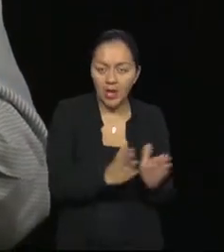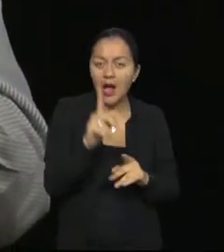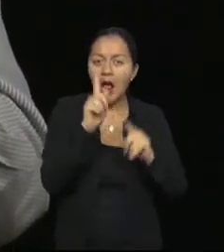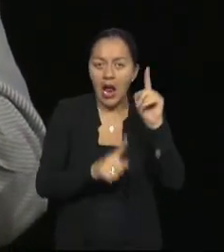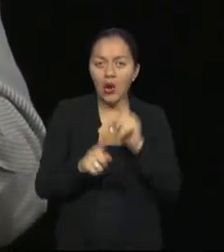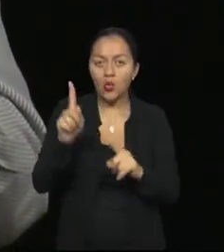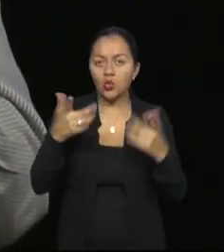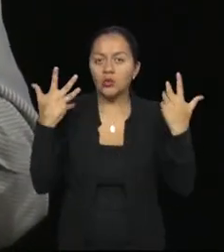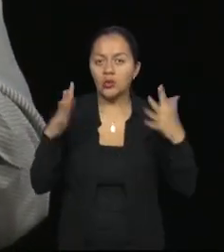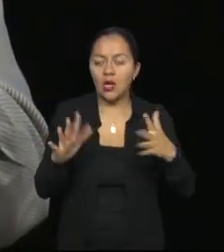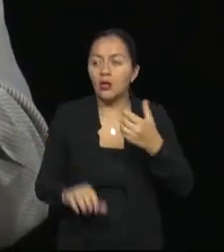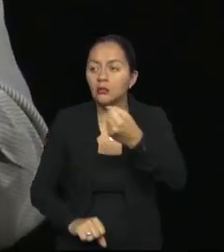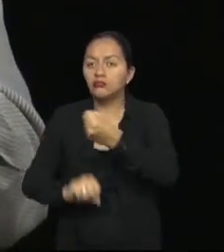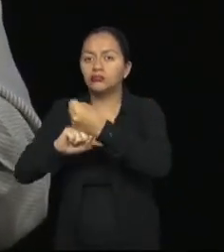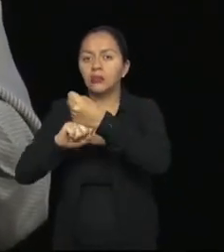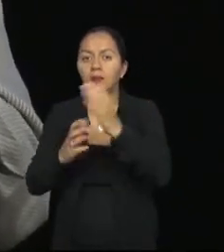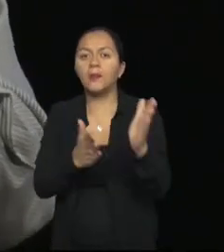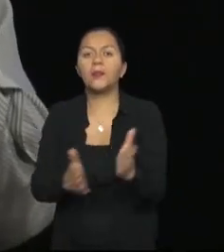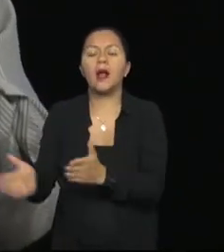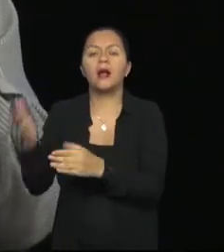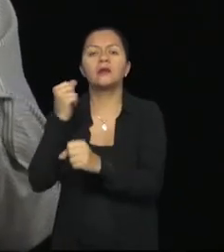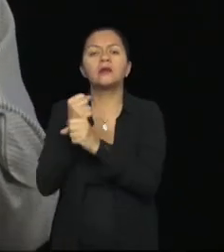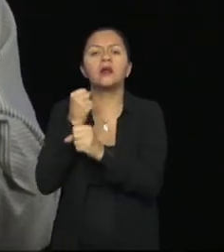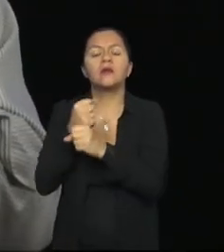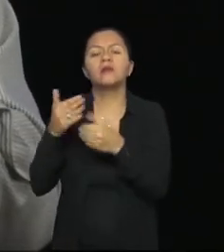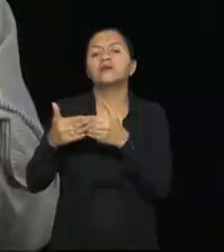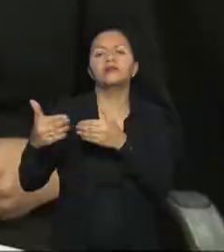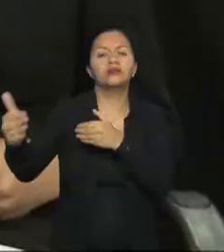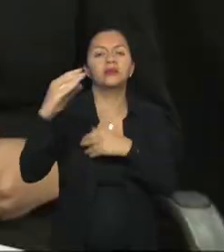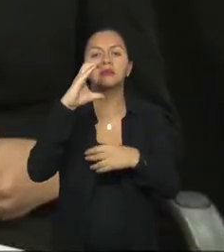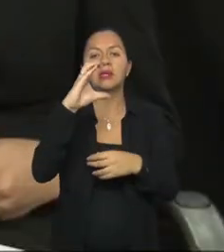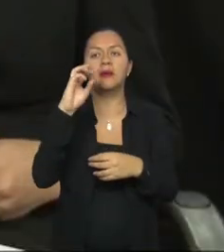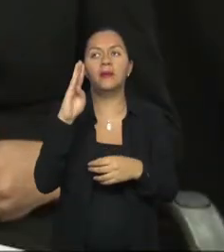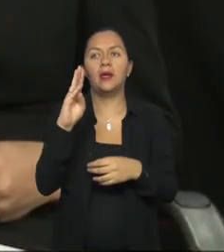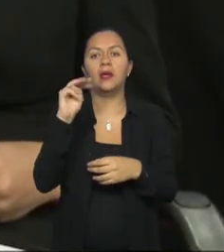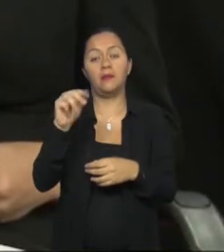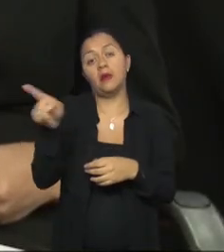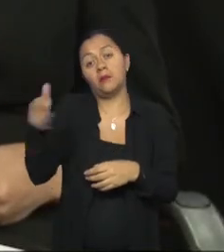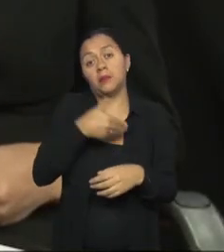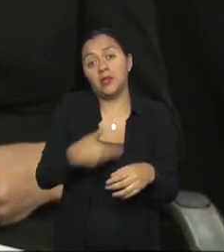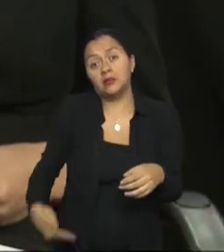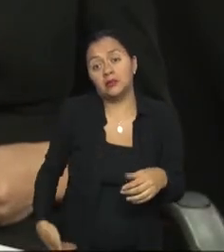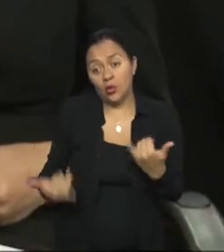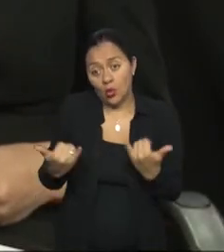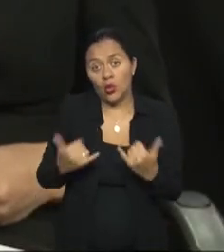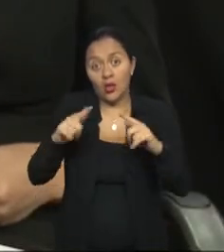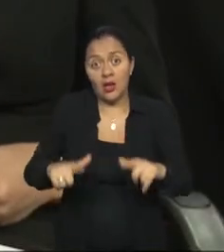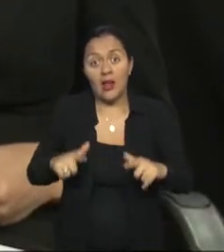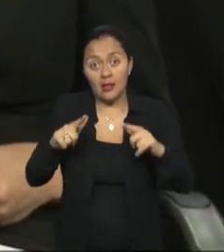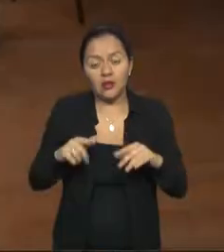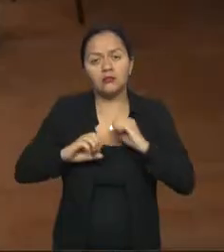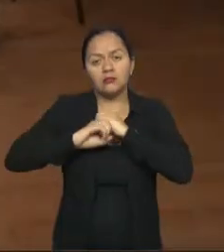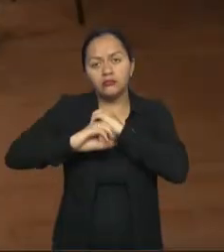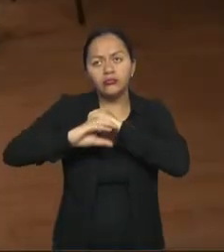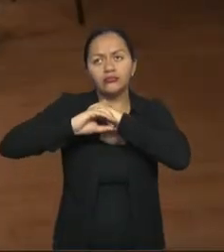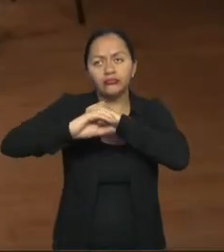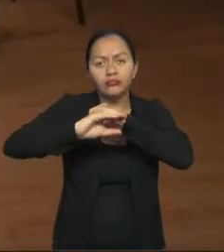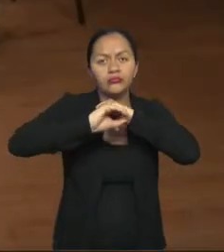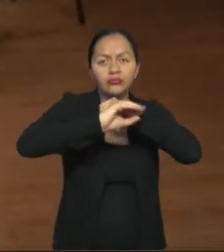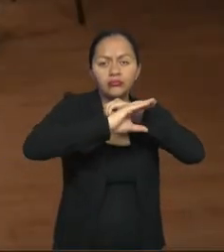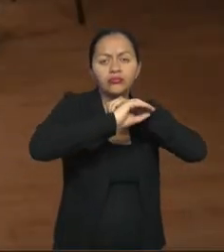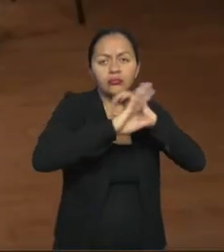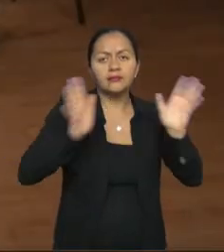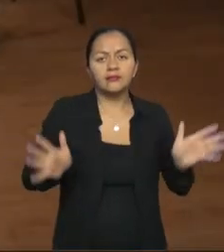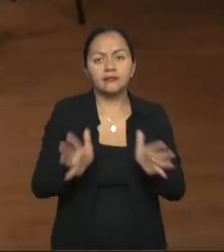aportar a un plan de acciones que sigue trabajando y que el presidente Lenín Moreno en este momento está promoviendo y que él